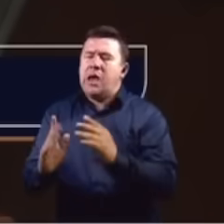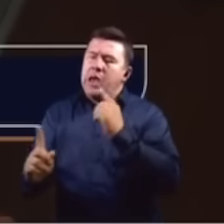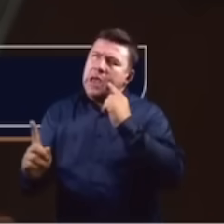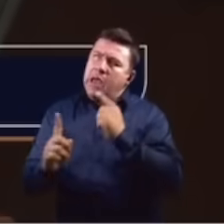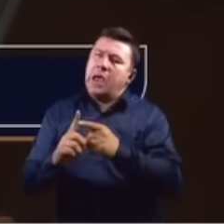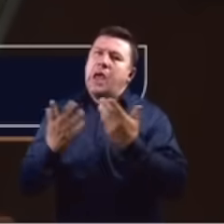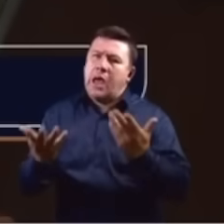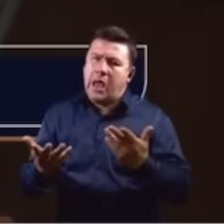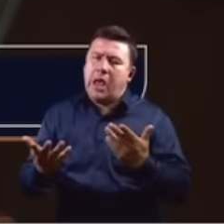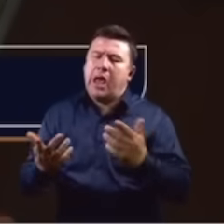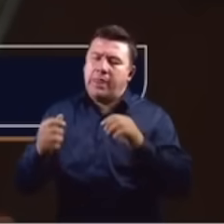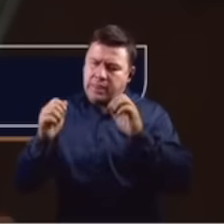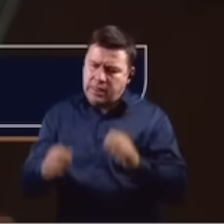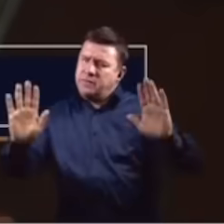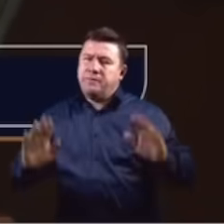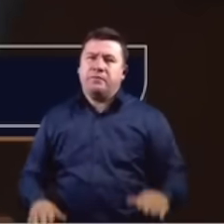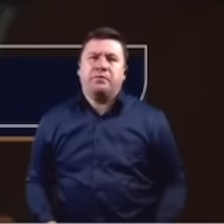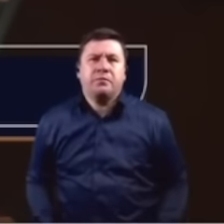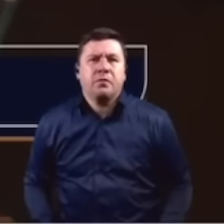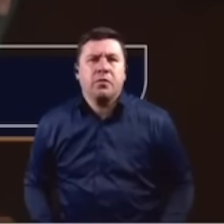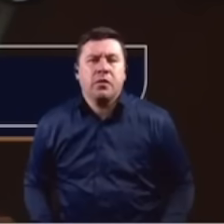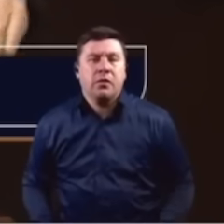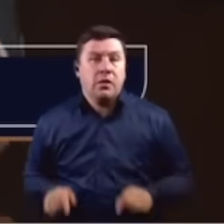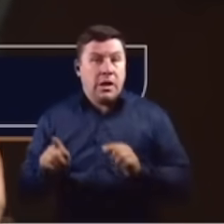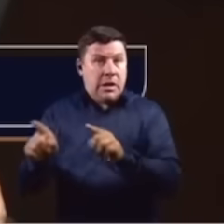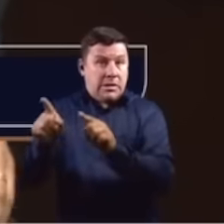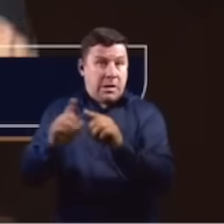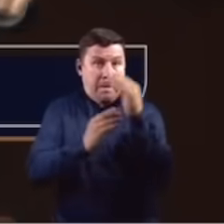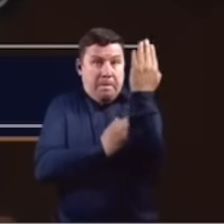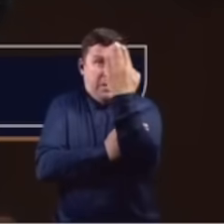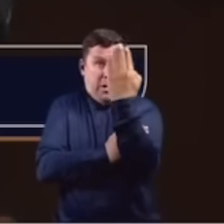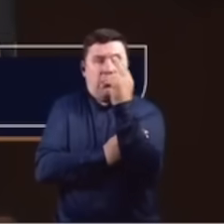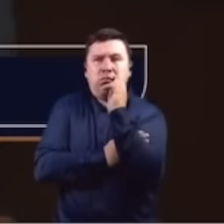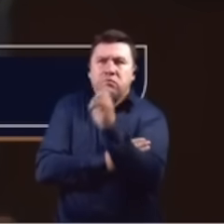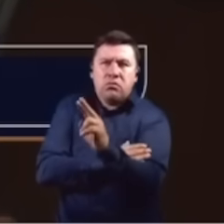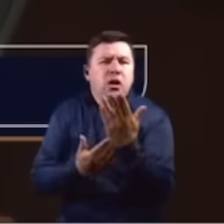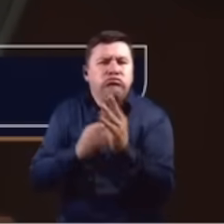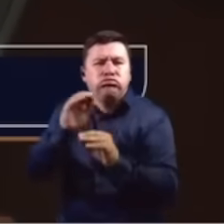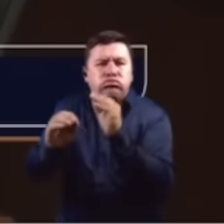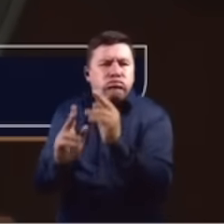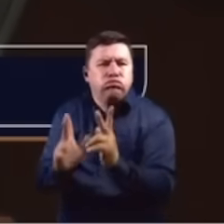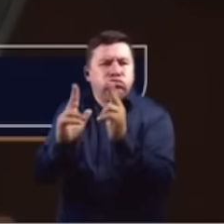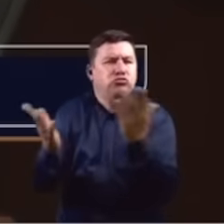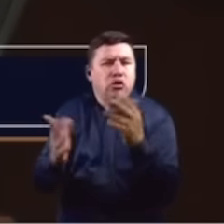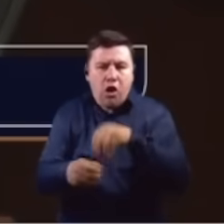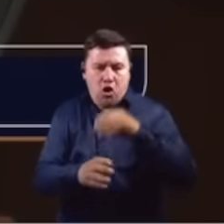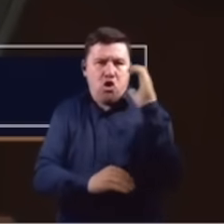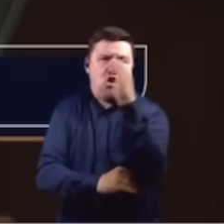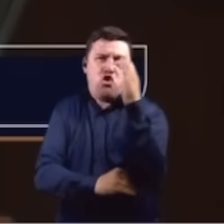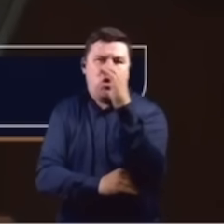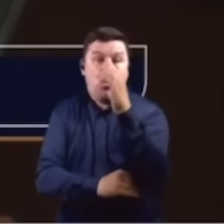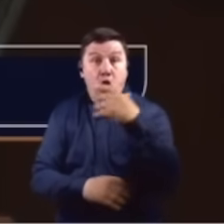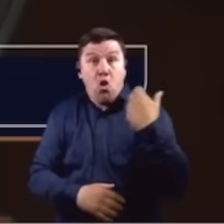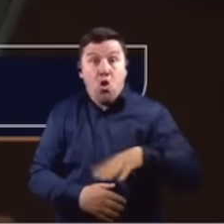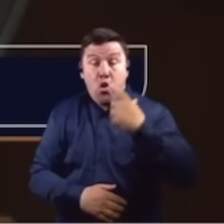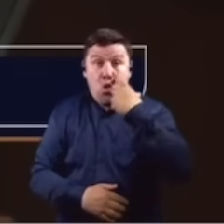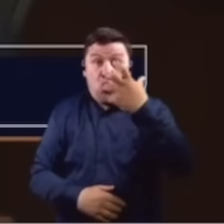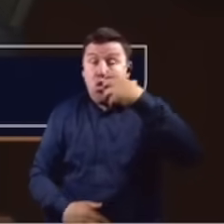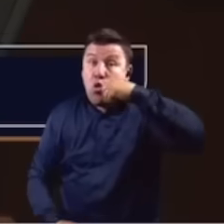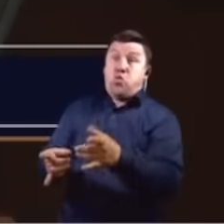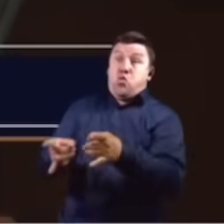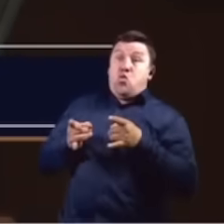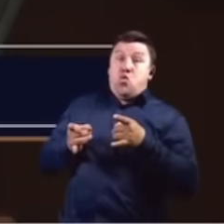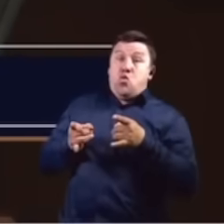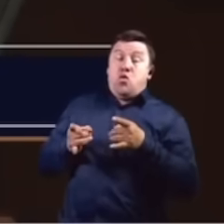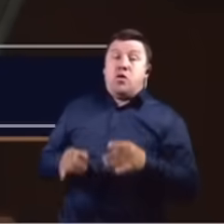convencimiento de que se puede hacer la diferencia. Esta película se desarrolla en Colombia y hace visible un drama humano sin